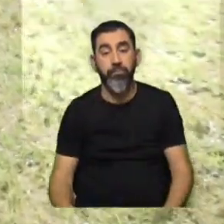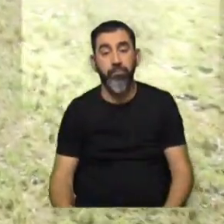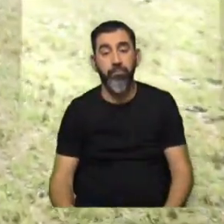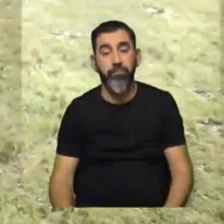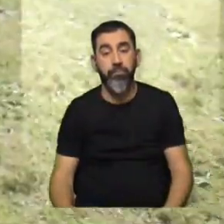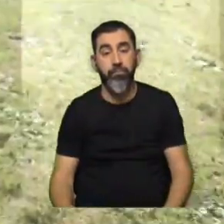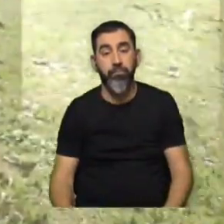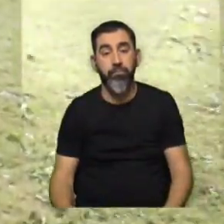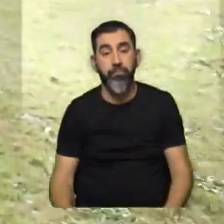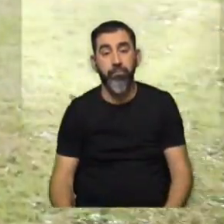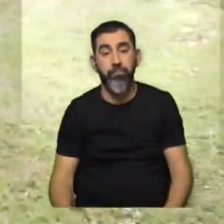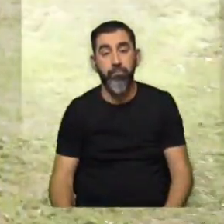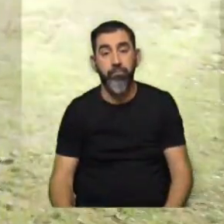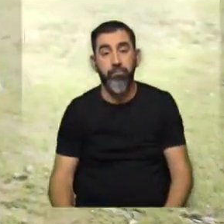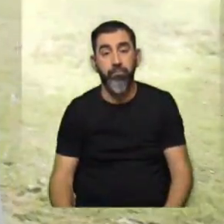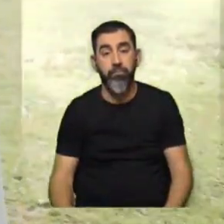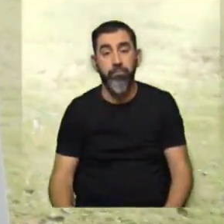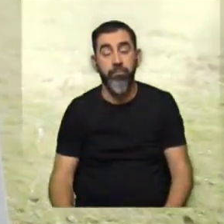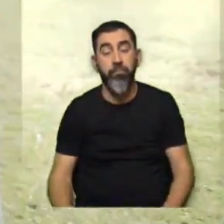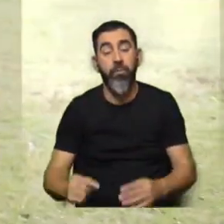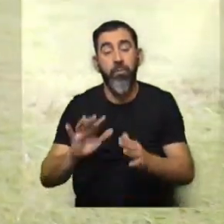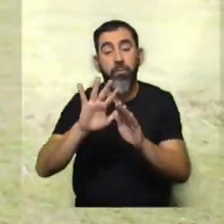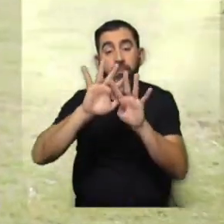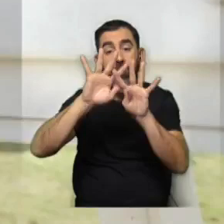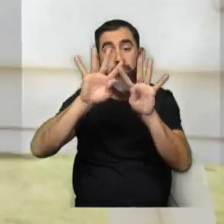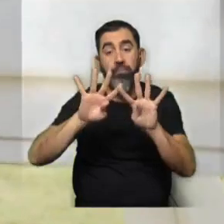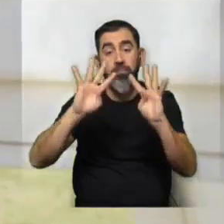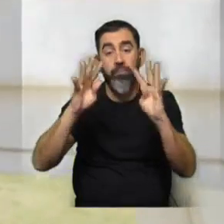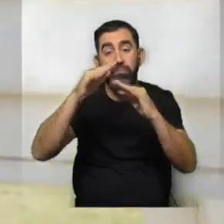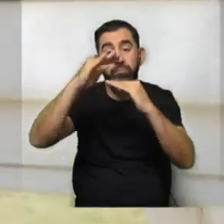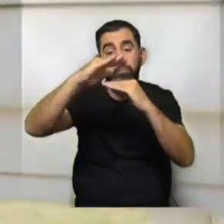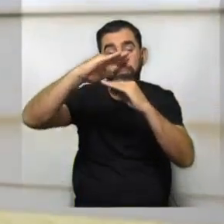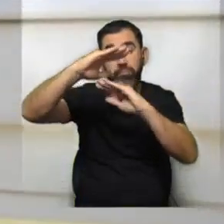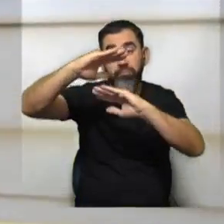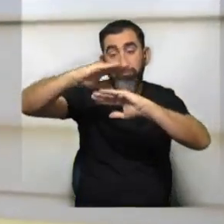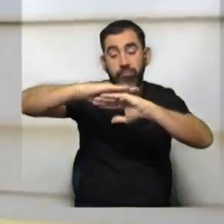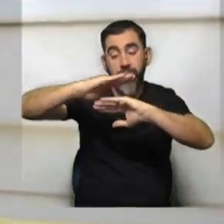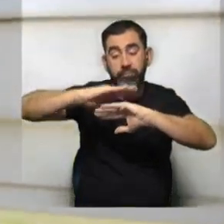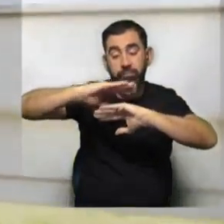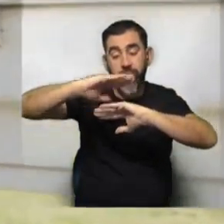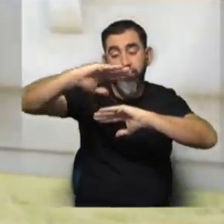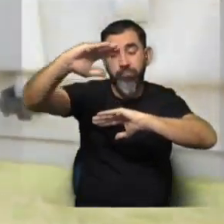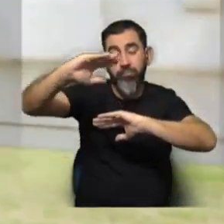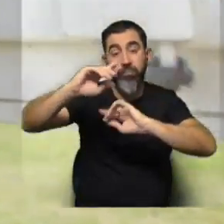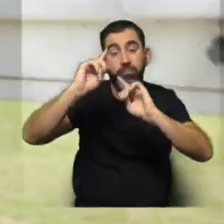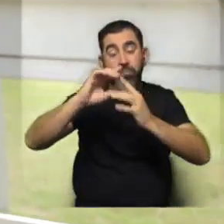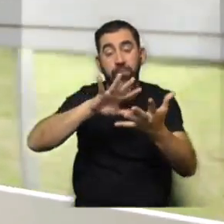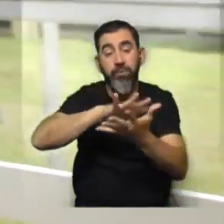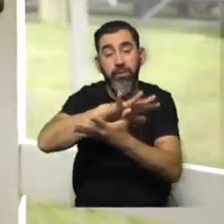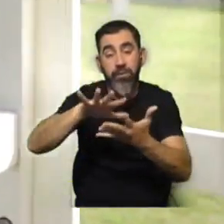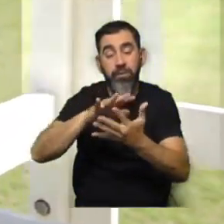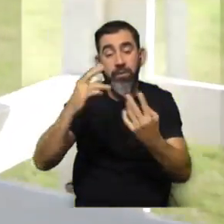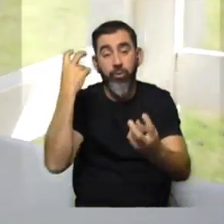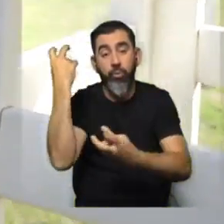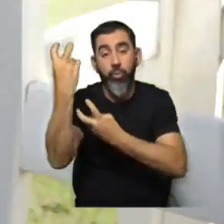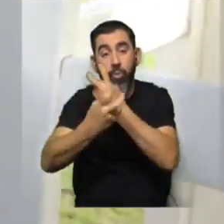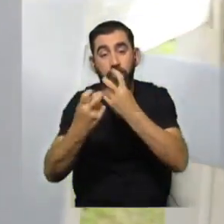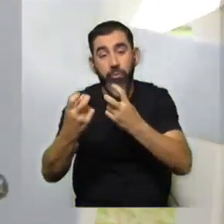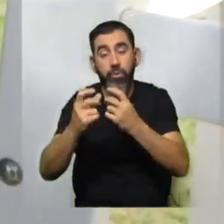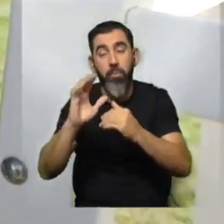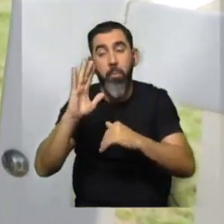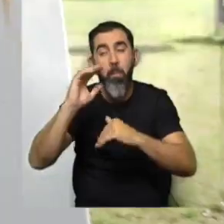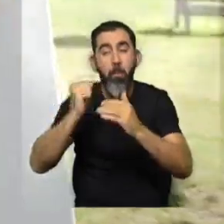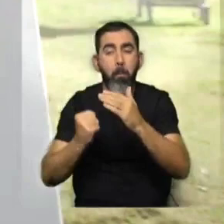tener las paredes de celosía, lo que garantiza que dentro del abrigo las condiciones de viento no superen